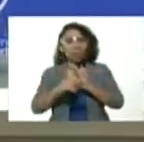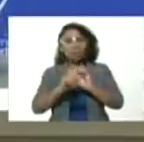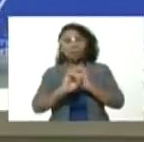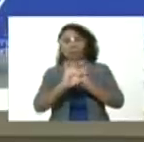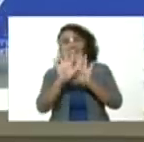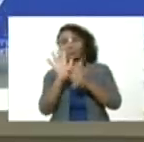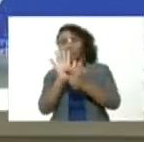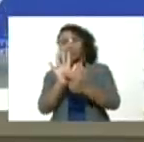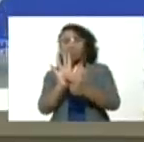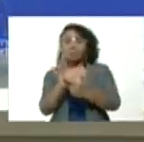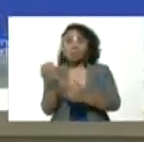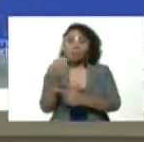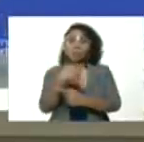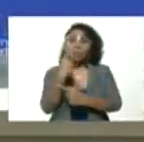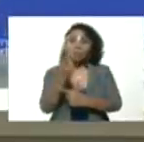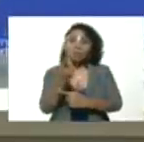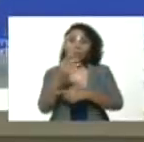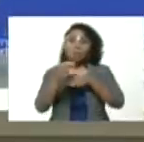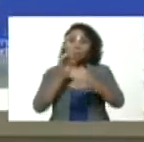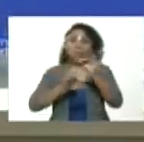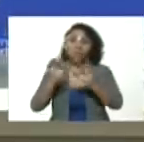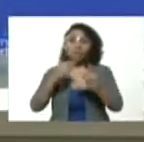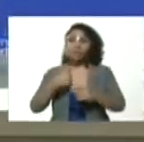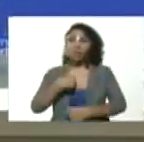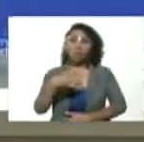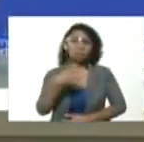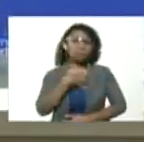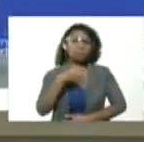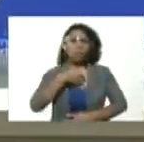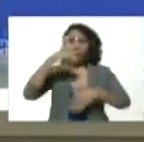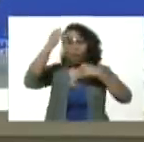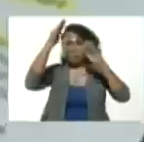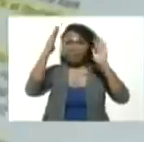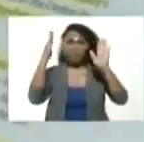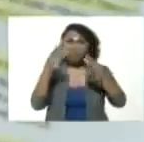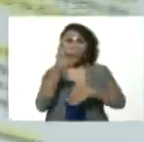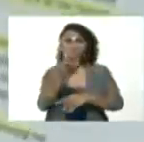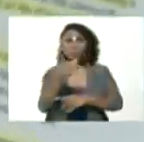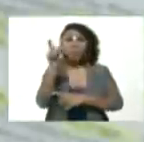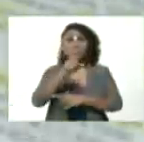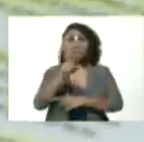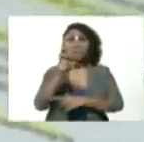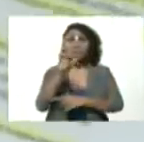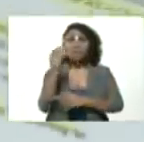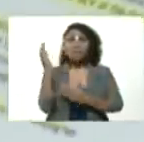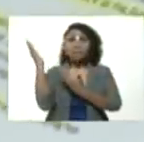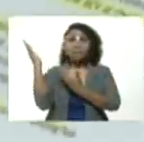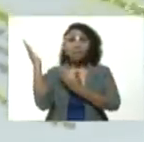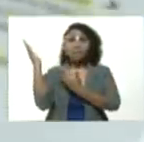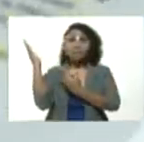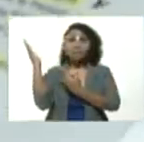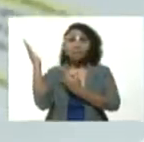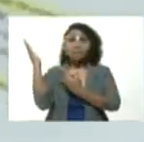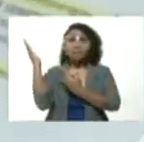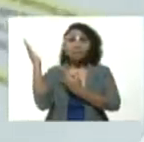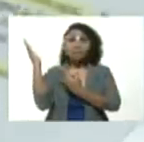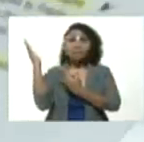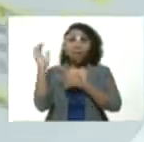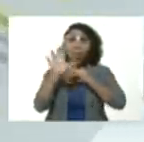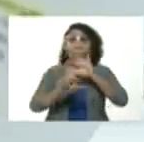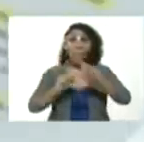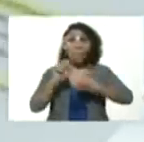le dice además en esta carta: mira, yo no puedo atender tu requerimiento de dirigir recursos para comprar